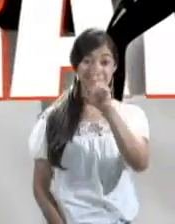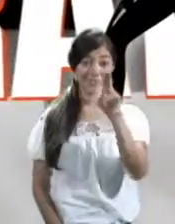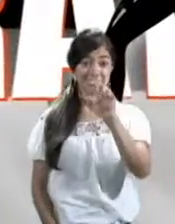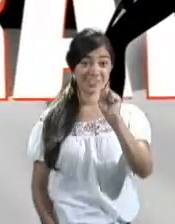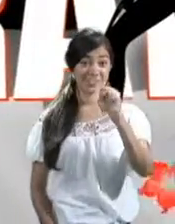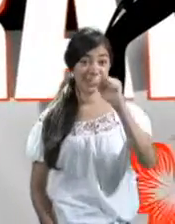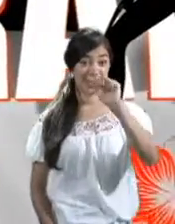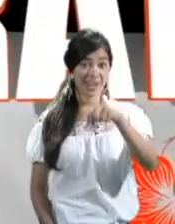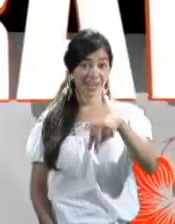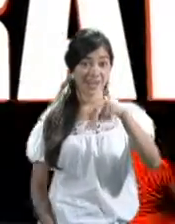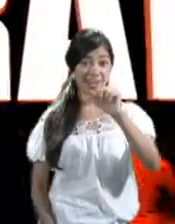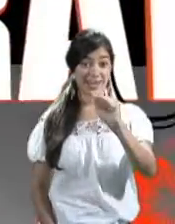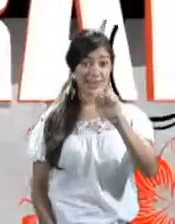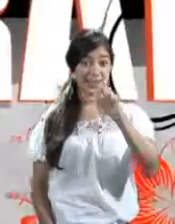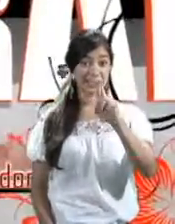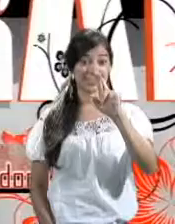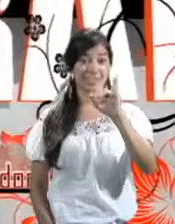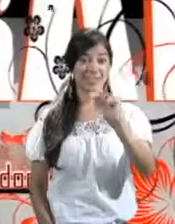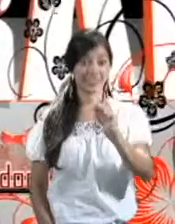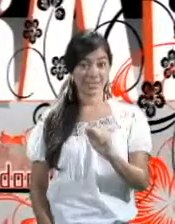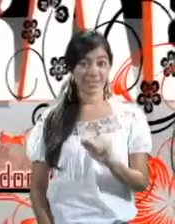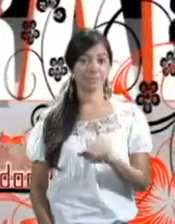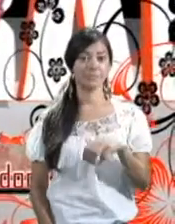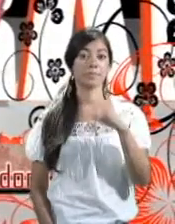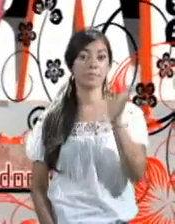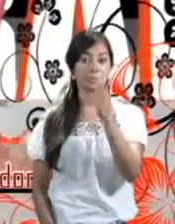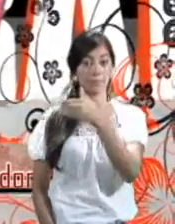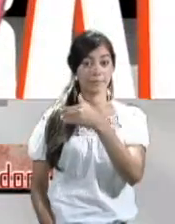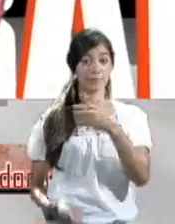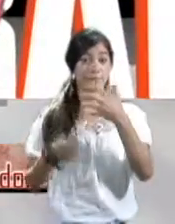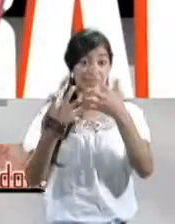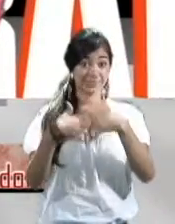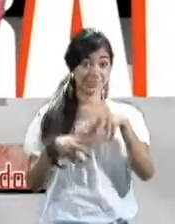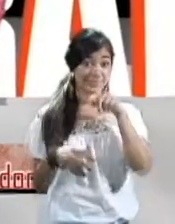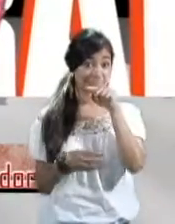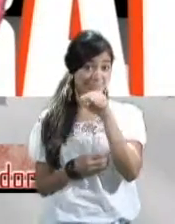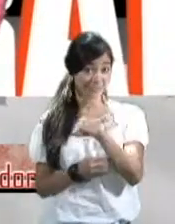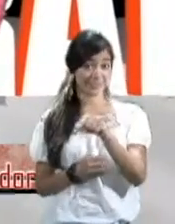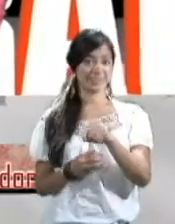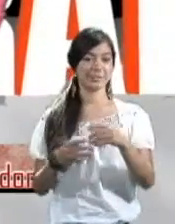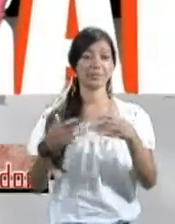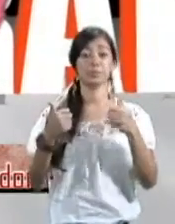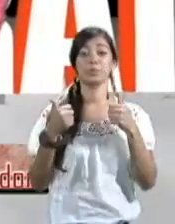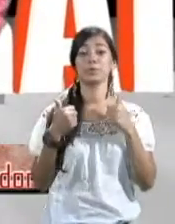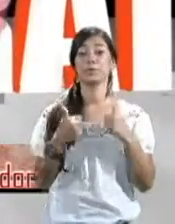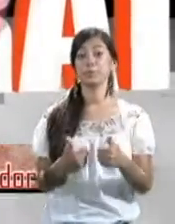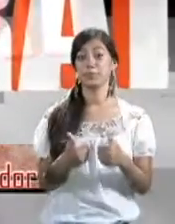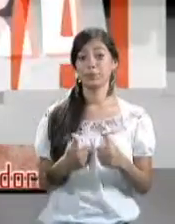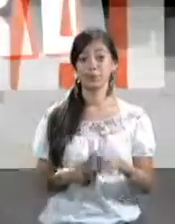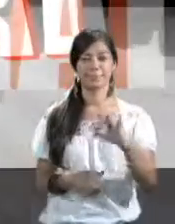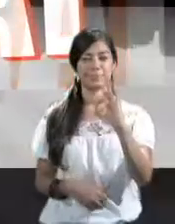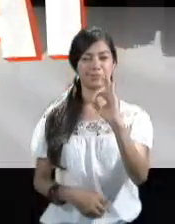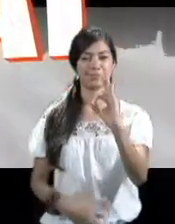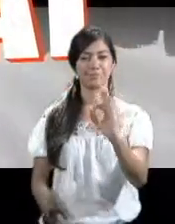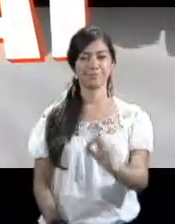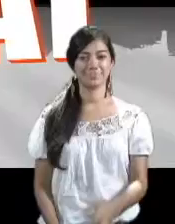Y hasta aquí la información de la moda, la cultura y el entretenimiento en Entérate. Que tengan unas felices vacaciones. Chao.